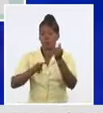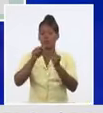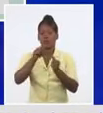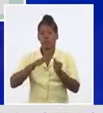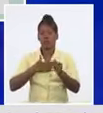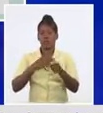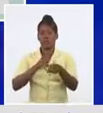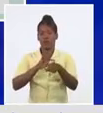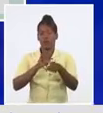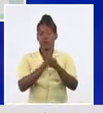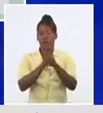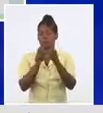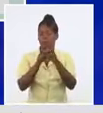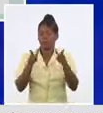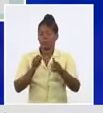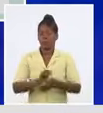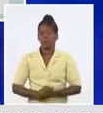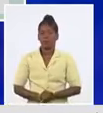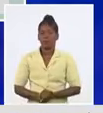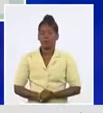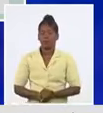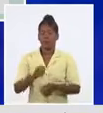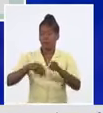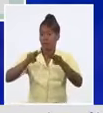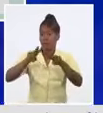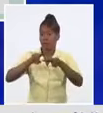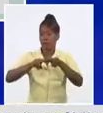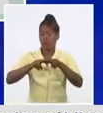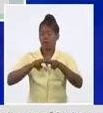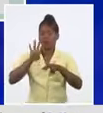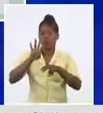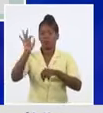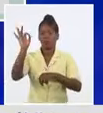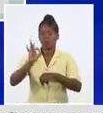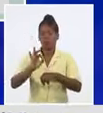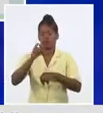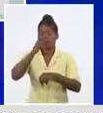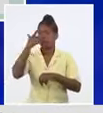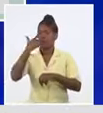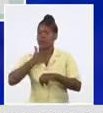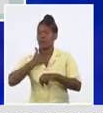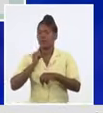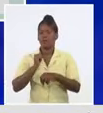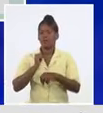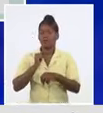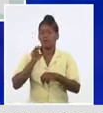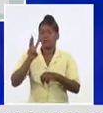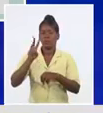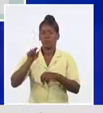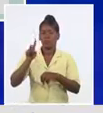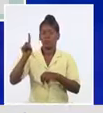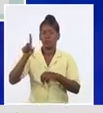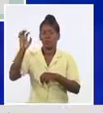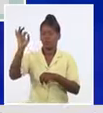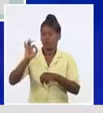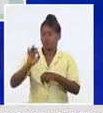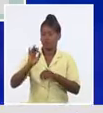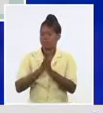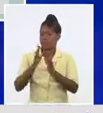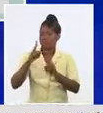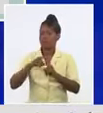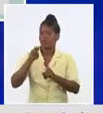días, La Habana, que el 4% fue positiva, Ciego de Ávila, el 3,1%, Matanzas,